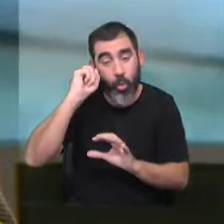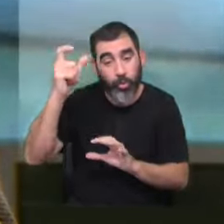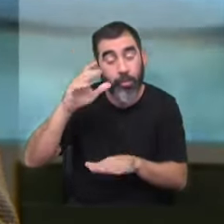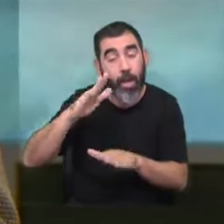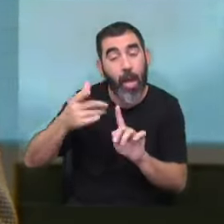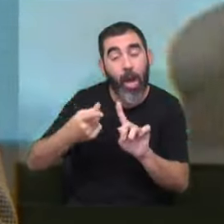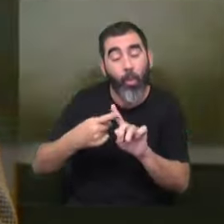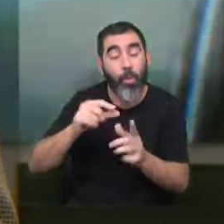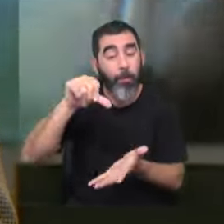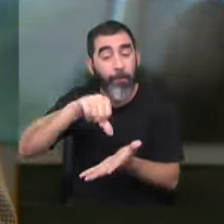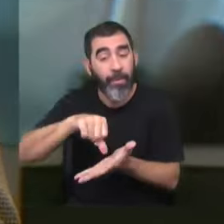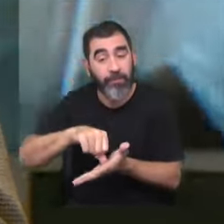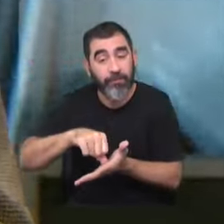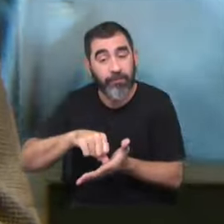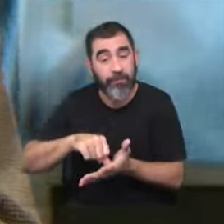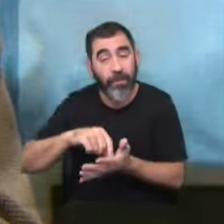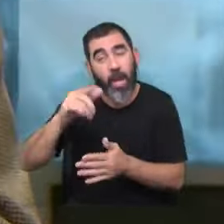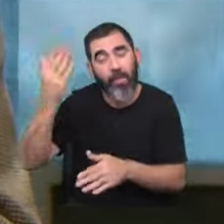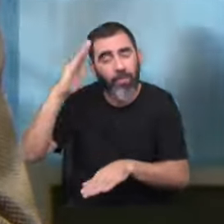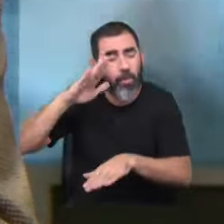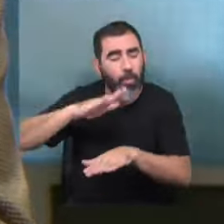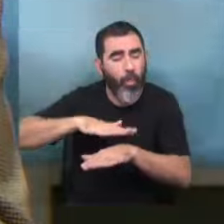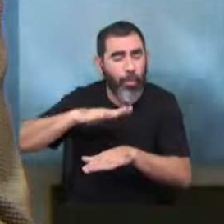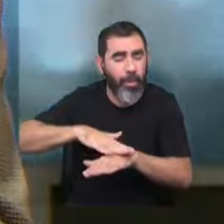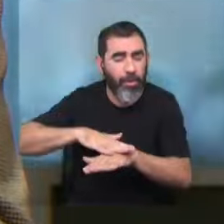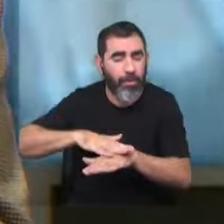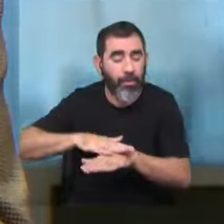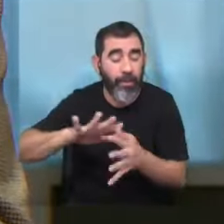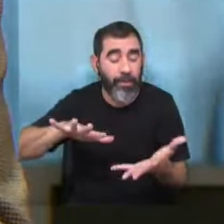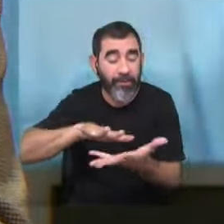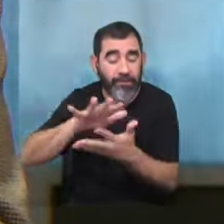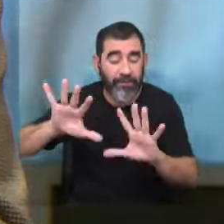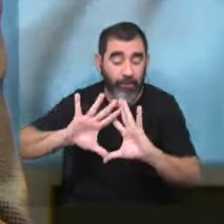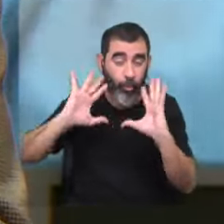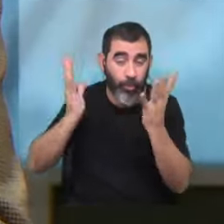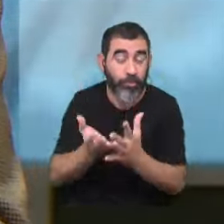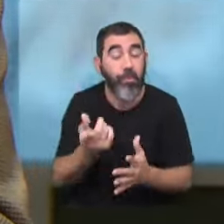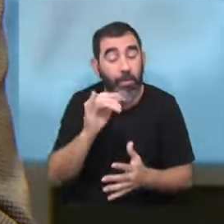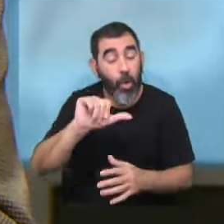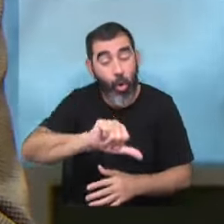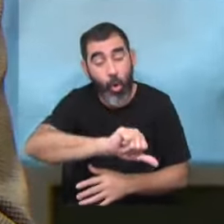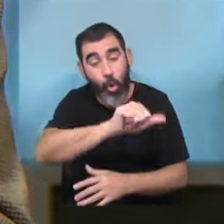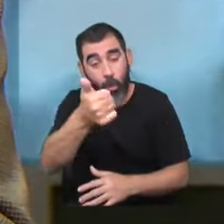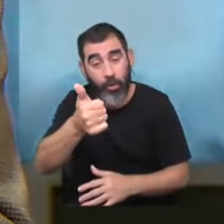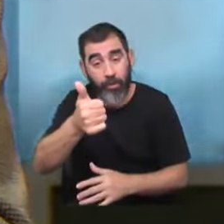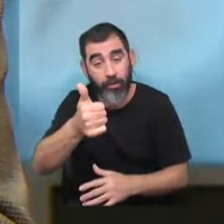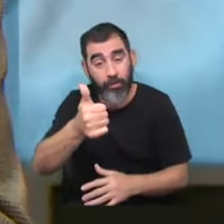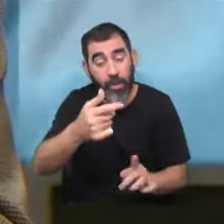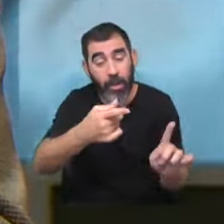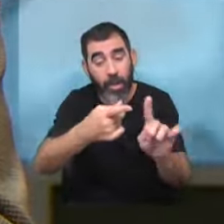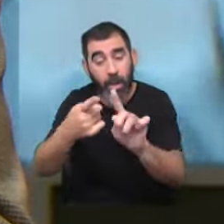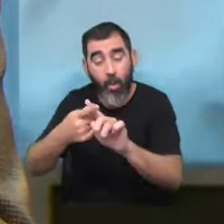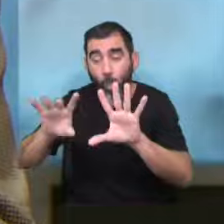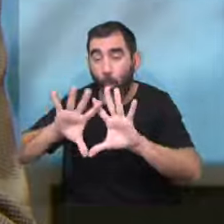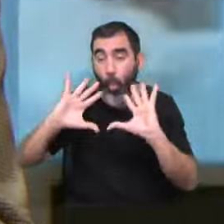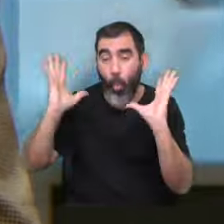cómo tal vez era otro momento de la realidad mundial, pero efectivamente se logró un acuerdo global